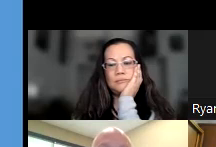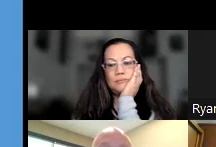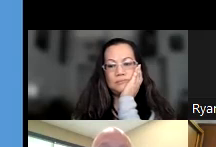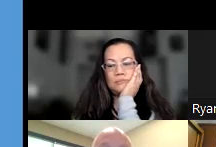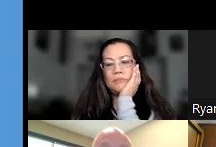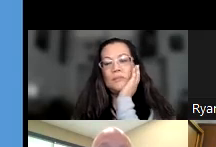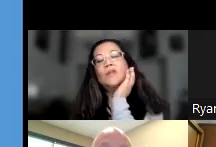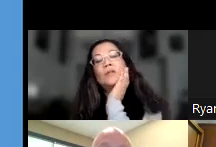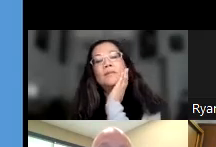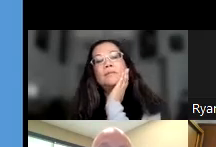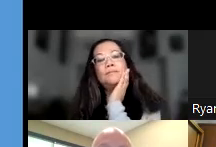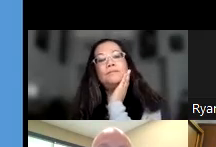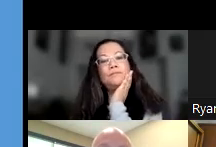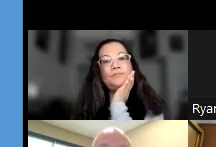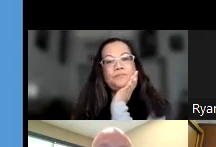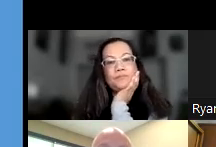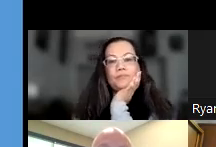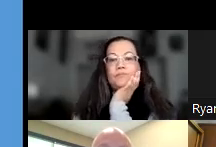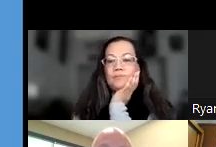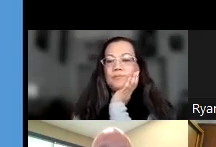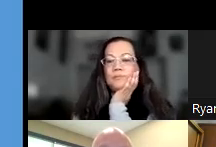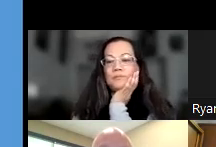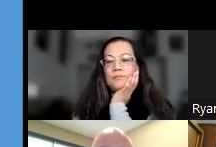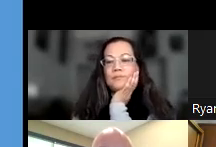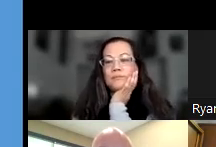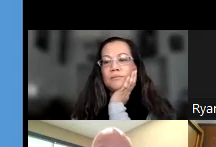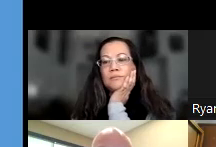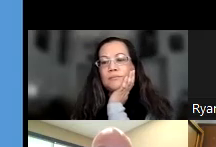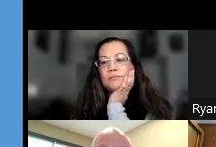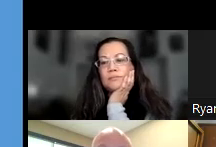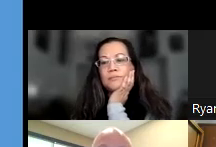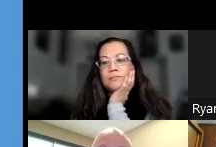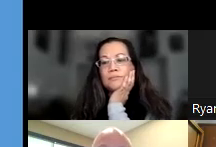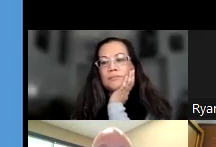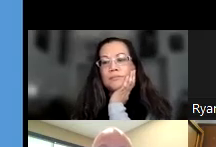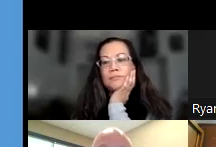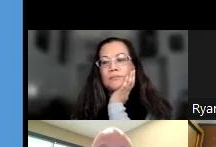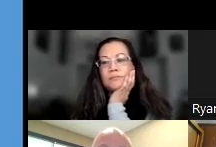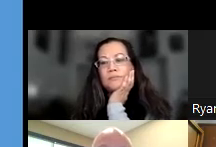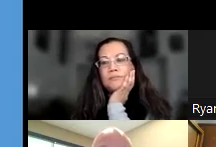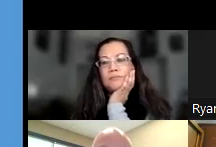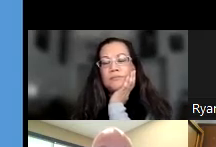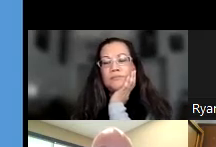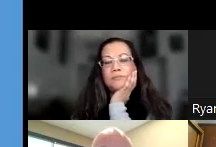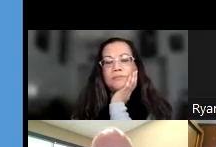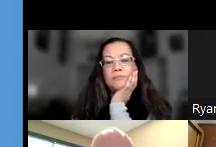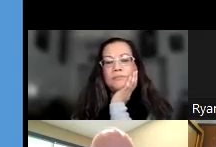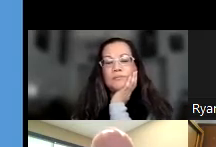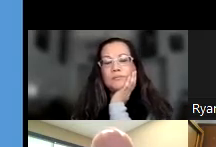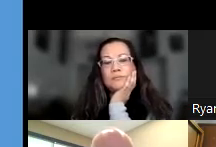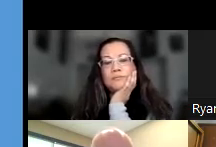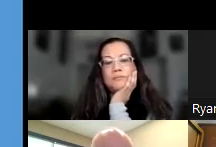etnicidades o razas multicultural cuando se identifican con más de una categoría y hay 22 categorías para razas